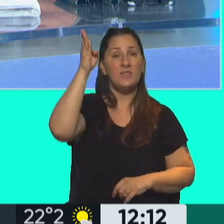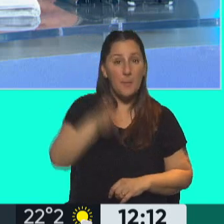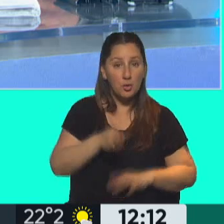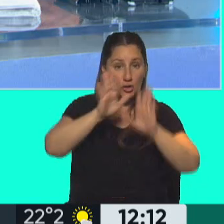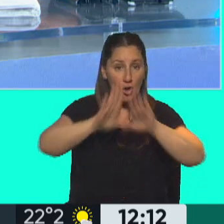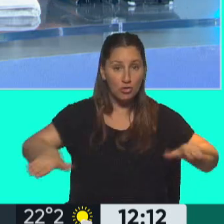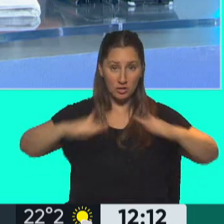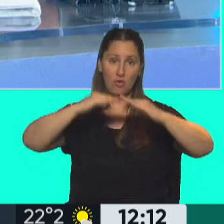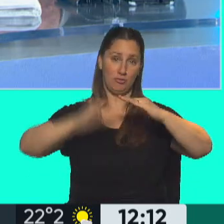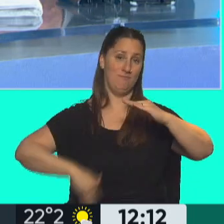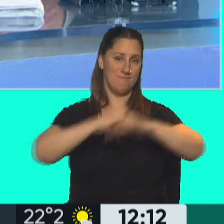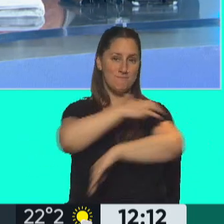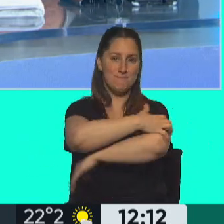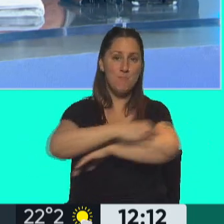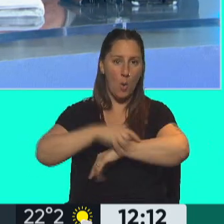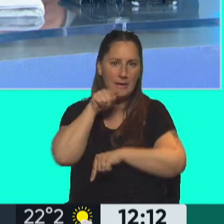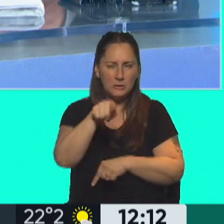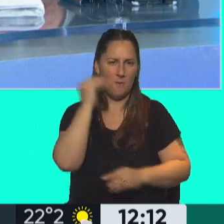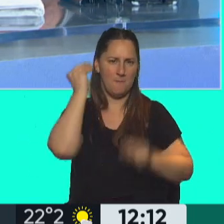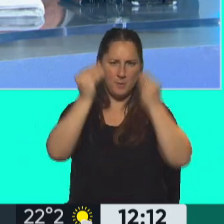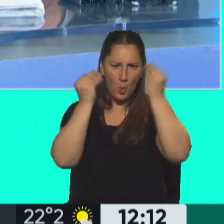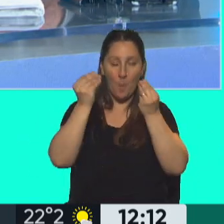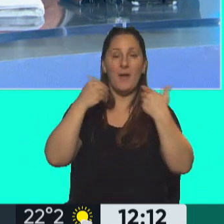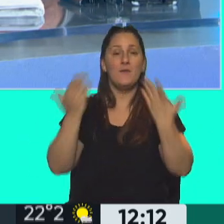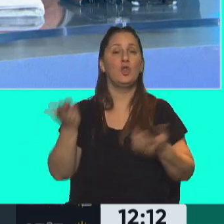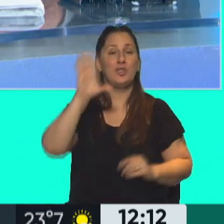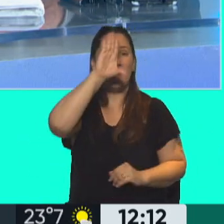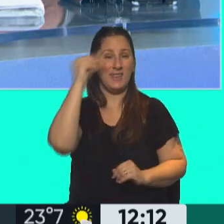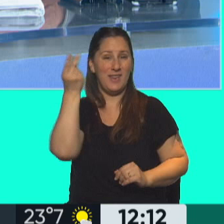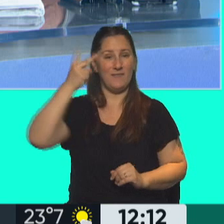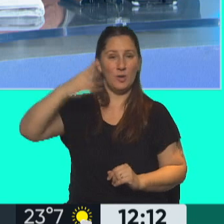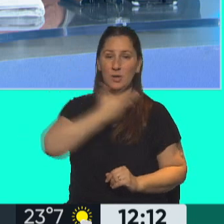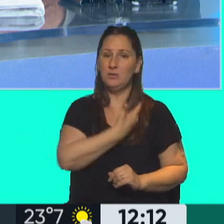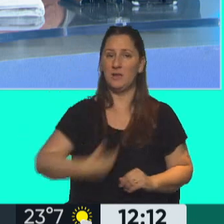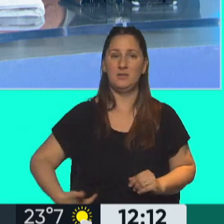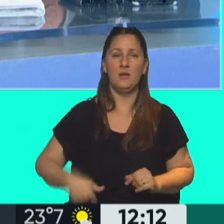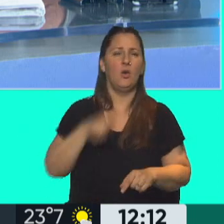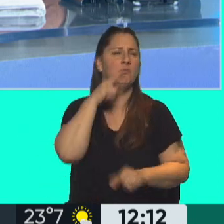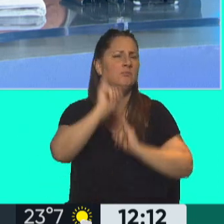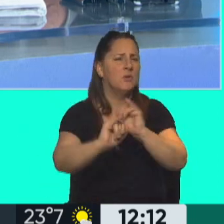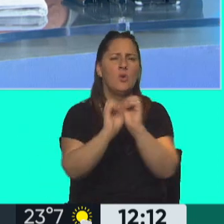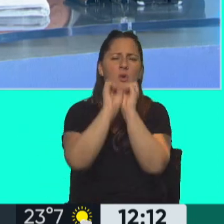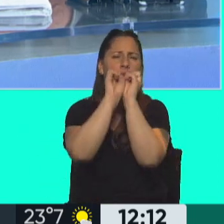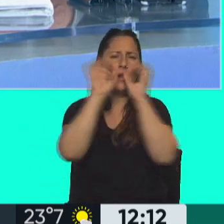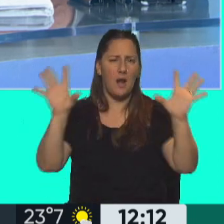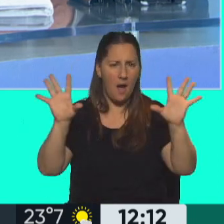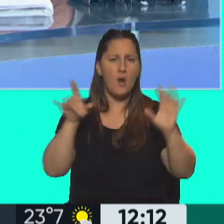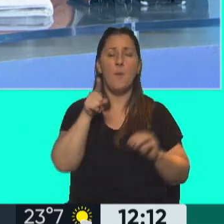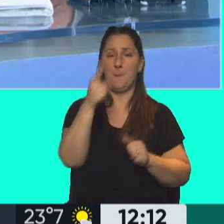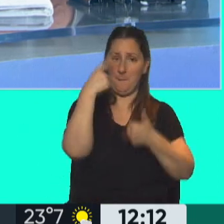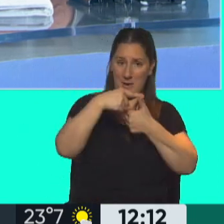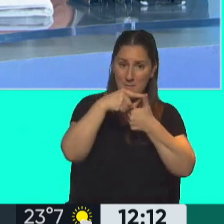línea de pobreza, es otro dato muy preocupante, la vicepresidenta Cristina Fernández de Kirchner fue muy contundente. Por un lado,